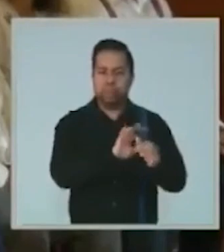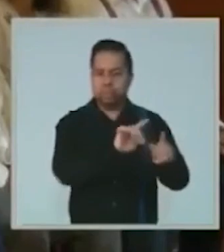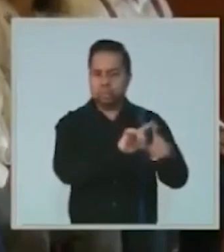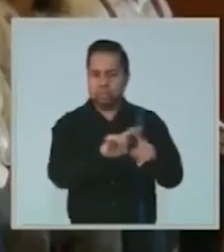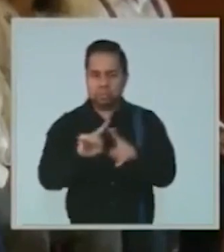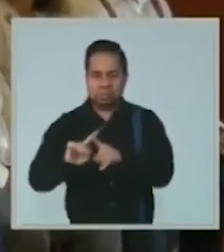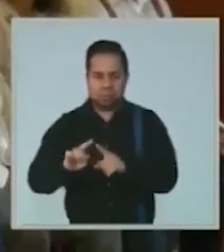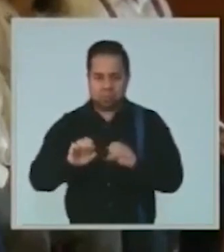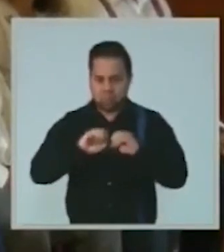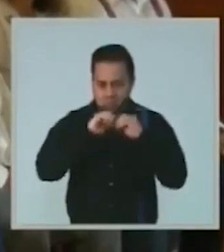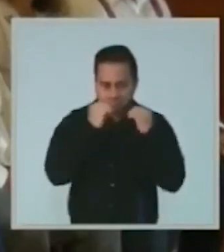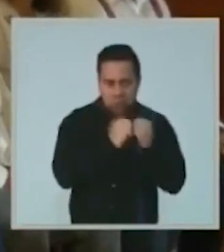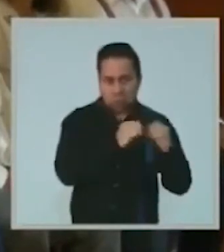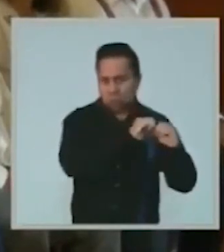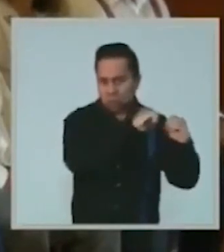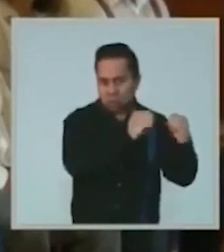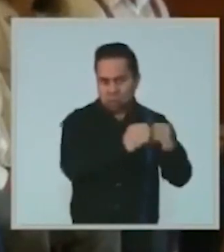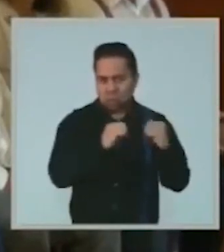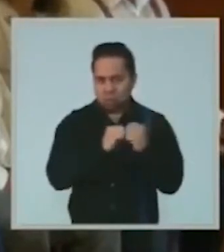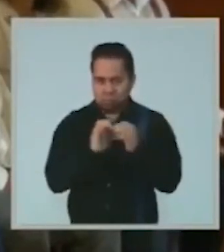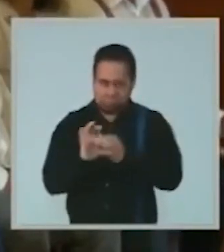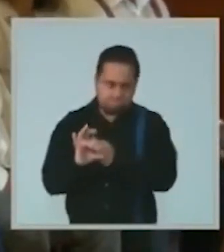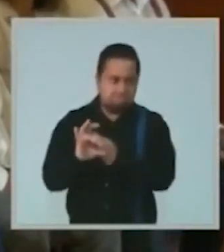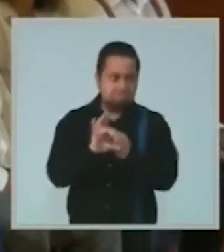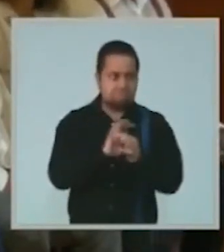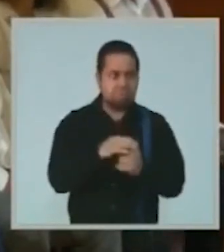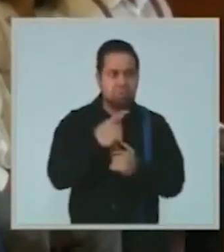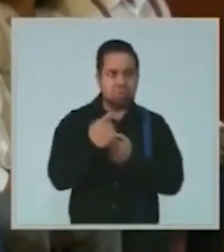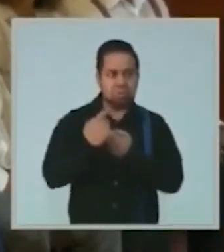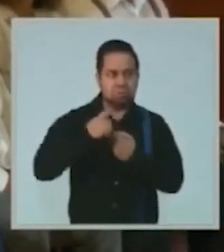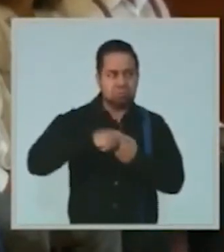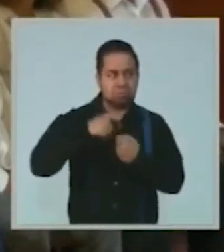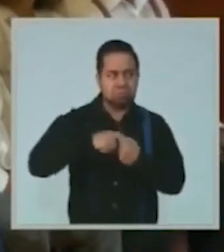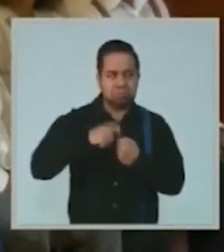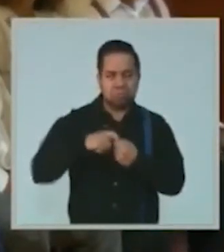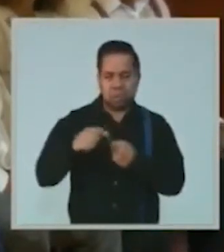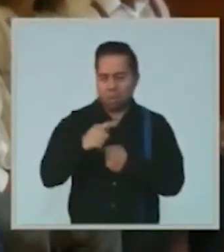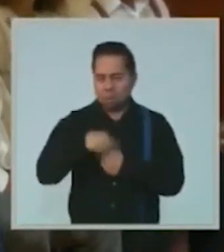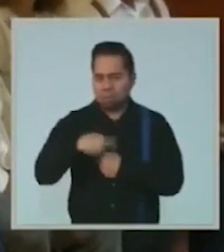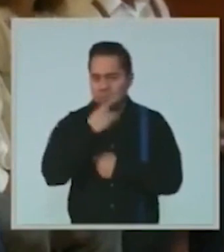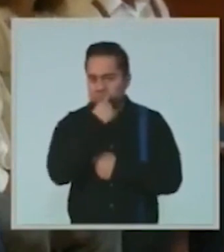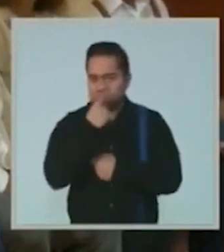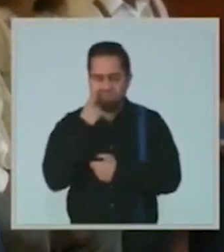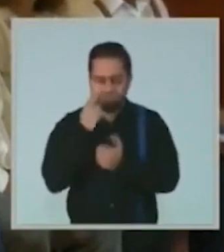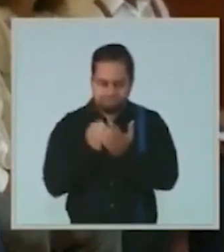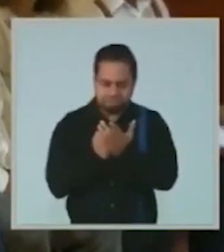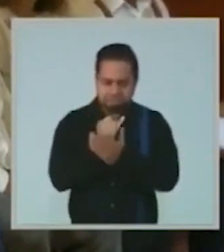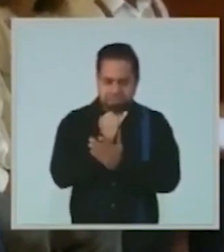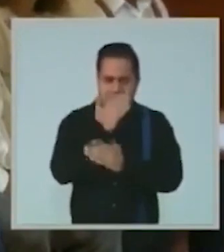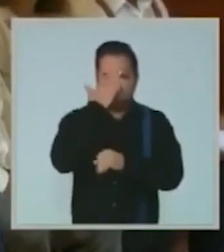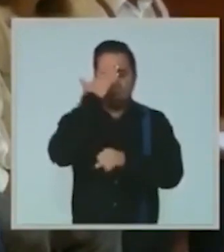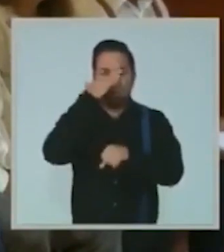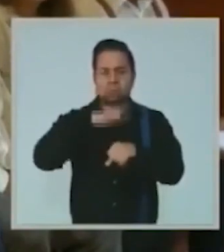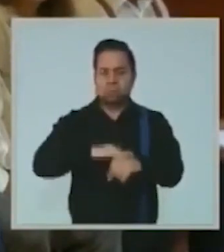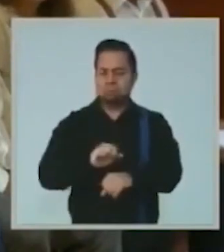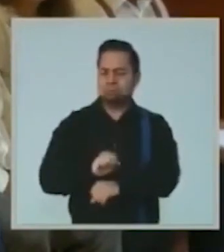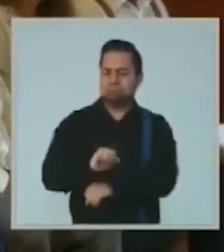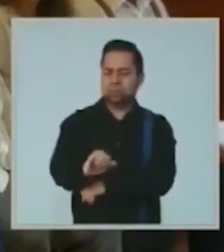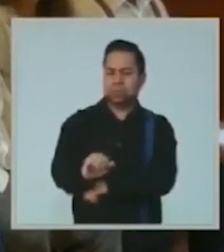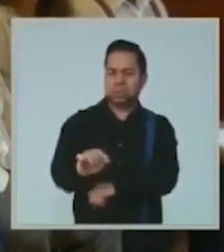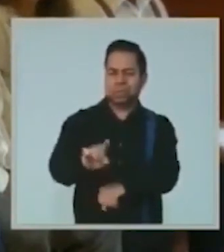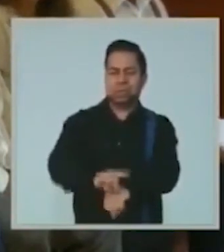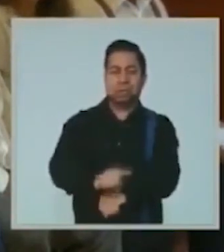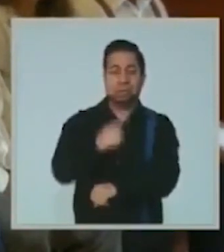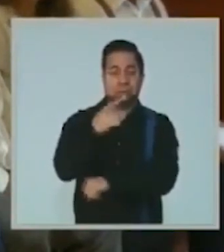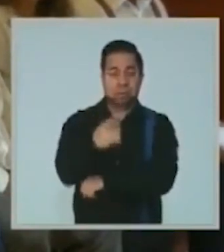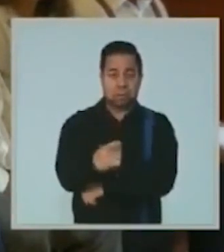2.922.000 pesos. De acuerdo con una fuente consultada, el subejercicio del presupuesto para comunicación social